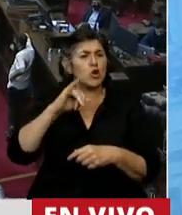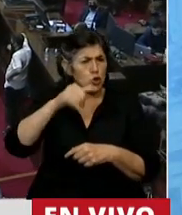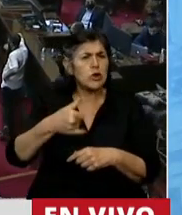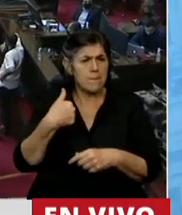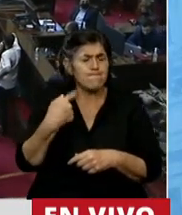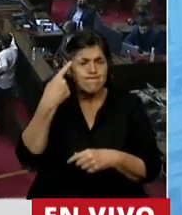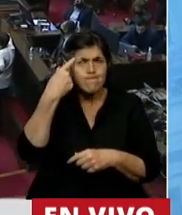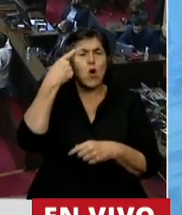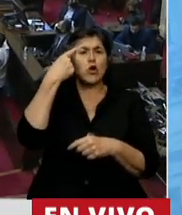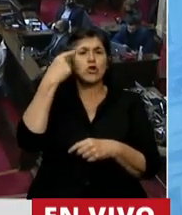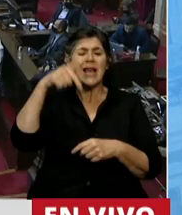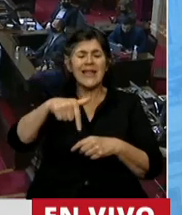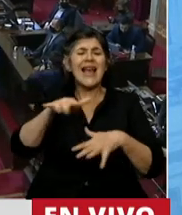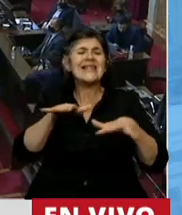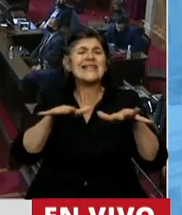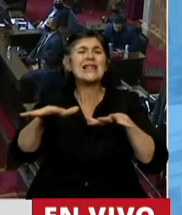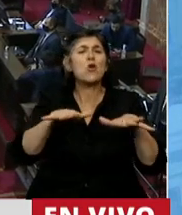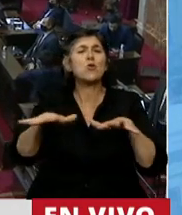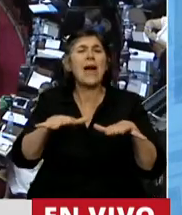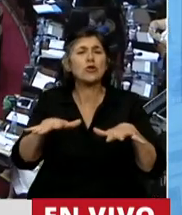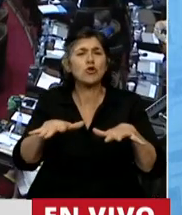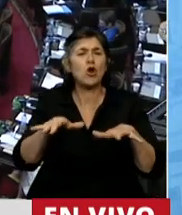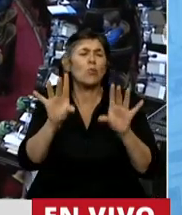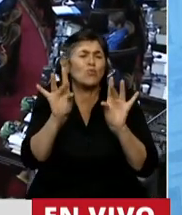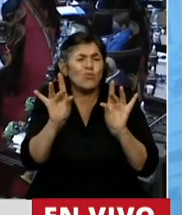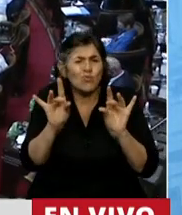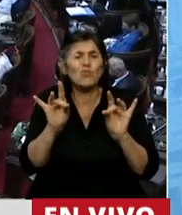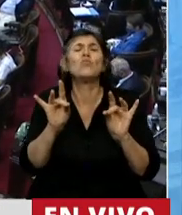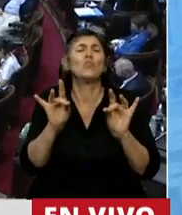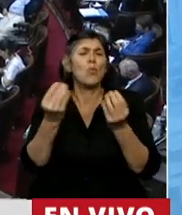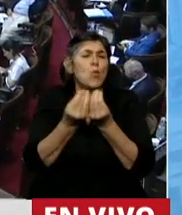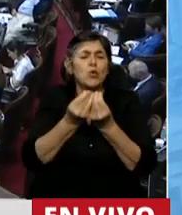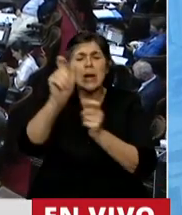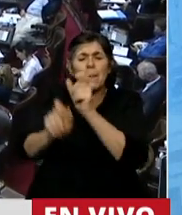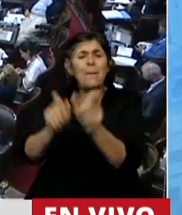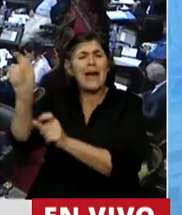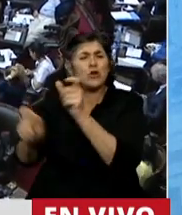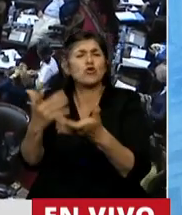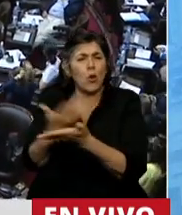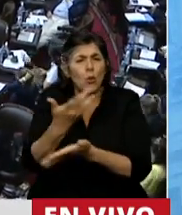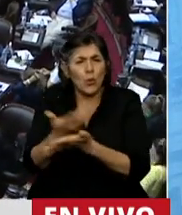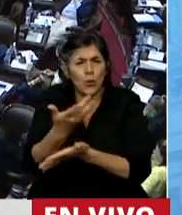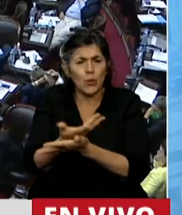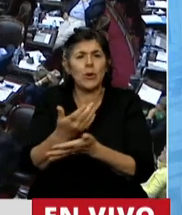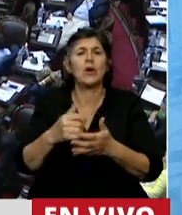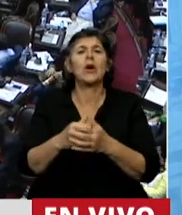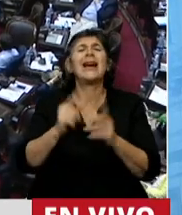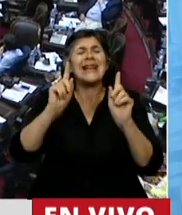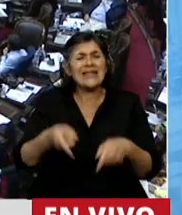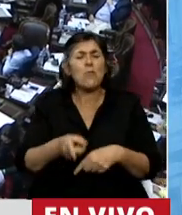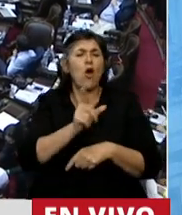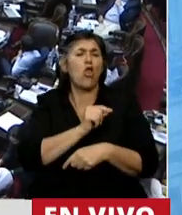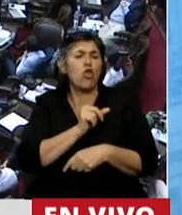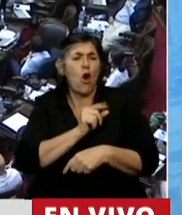consciente de la situación crítica que vive mucha de nuestra gente y de la situación de dolor